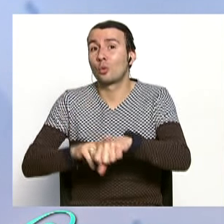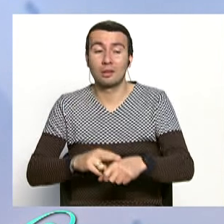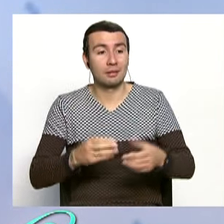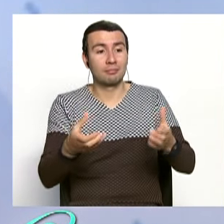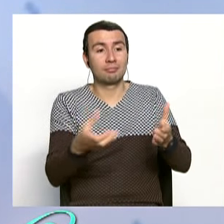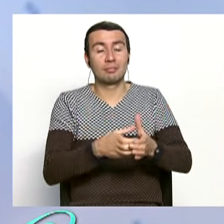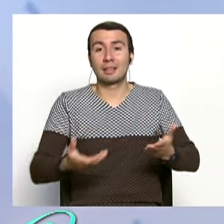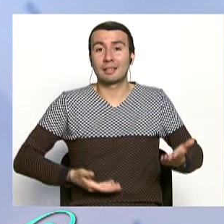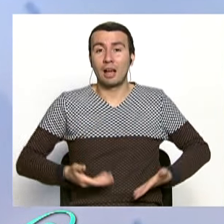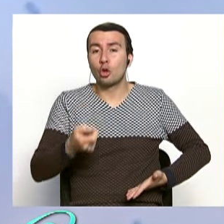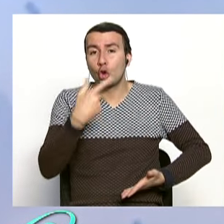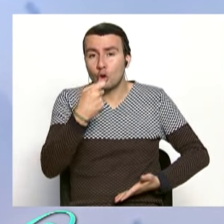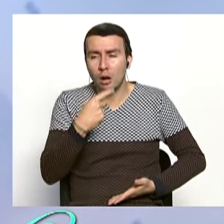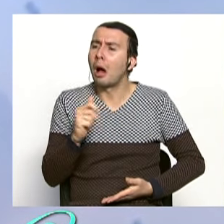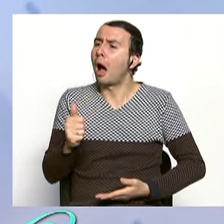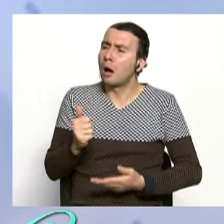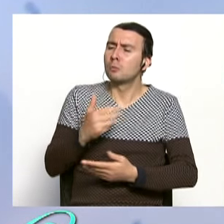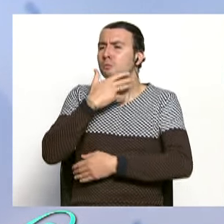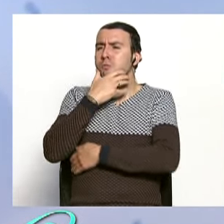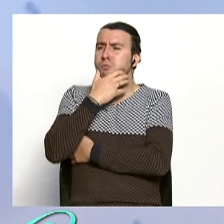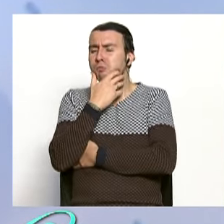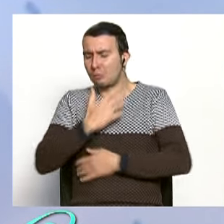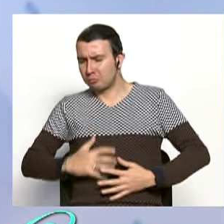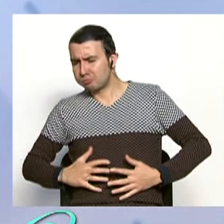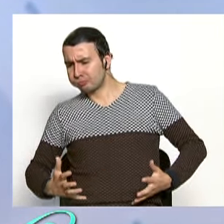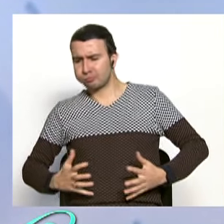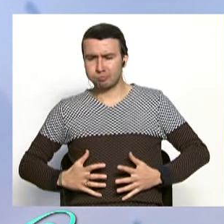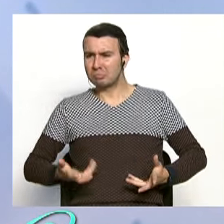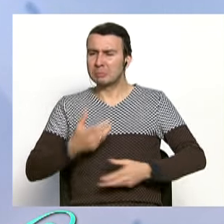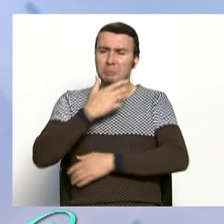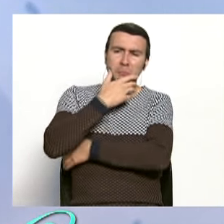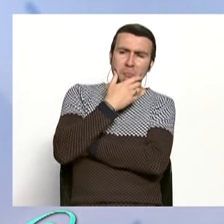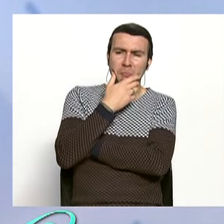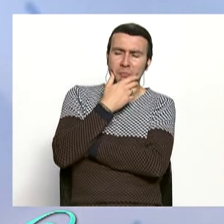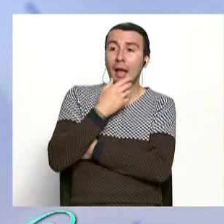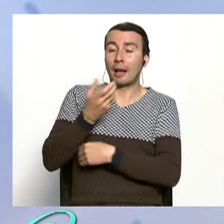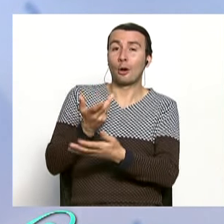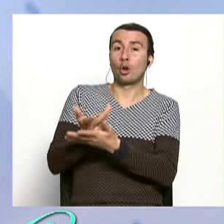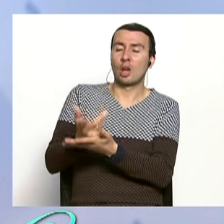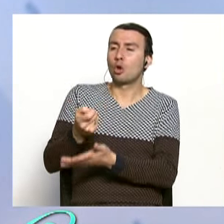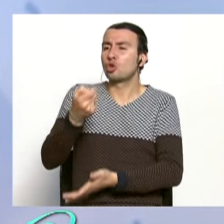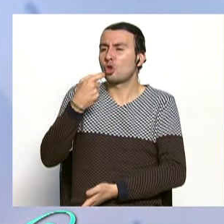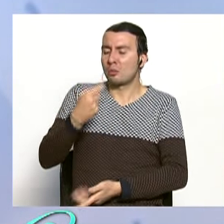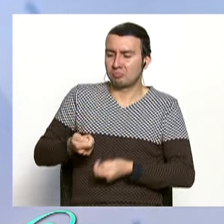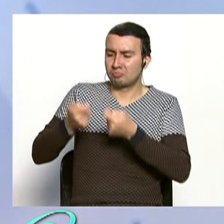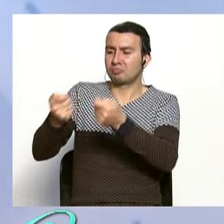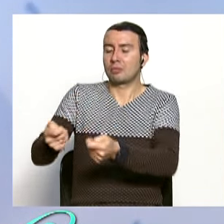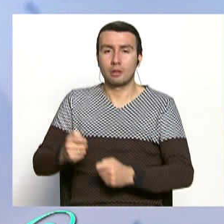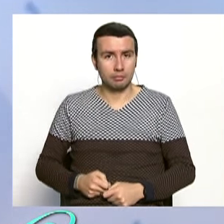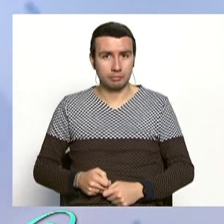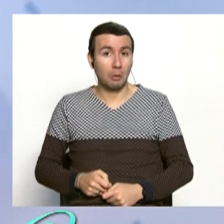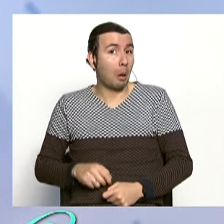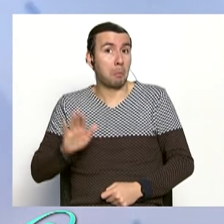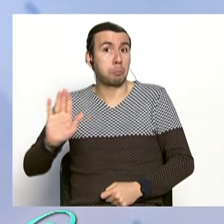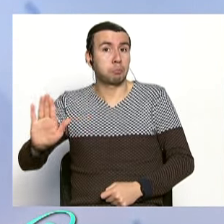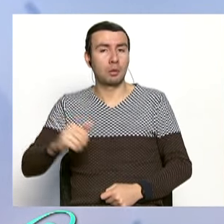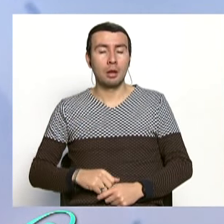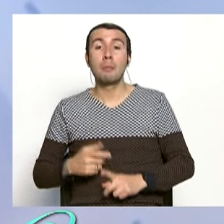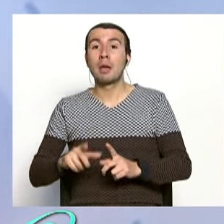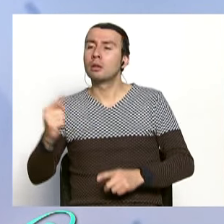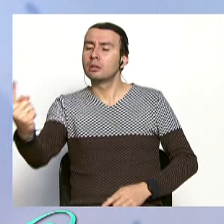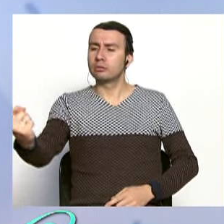y allá todo el mundo formula todo el mundo pone todo el mundo quita y cuando el paciente llega a nuestra consulta pues ya le han hecho